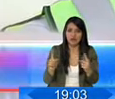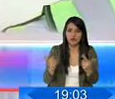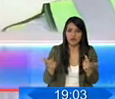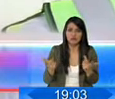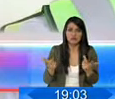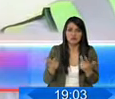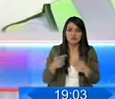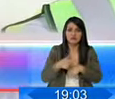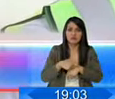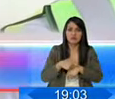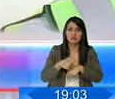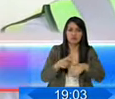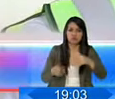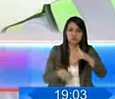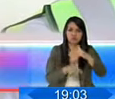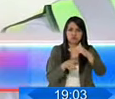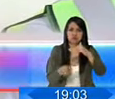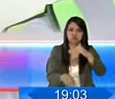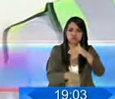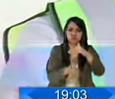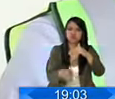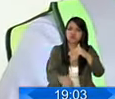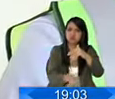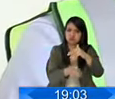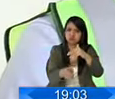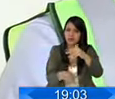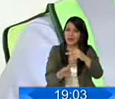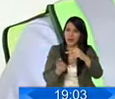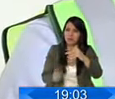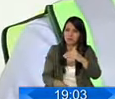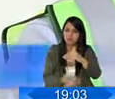miramos en términos de excavación de túnel, pero